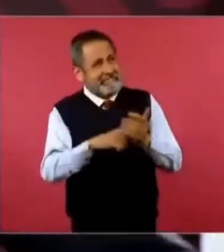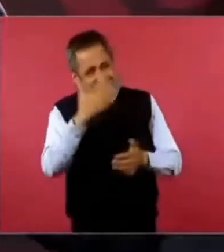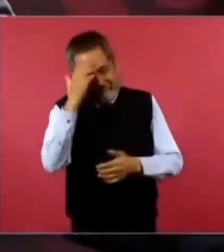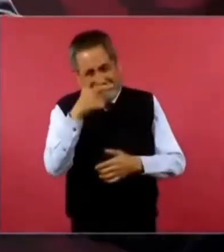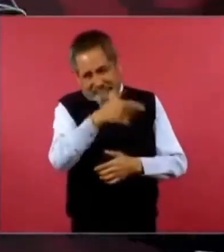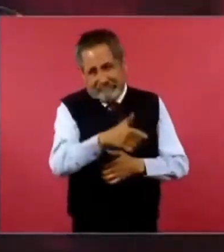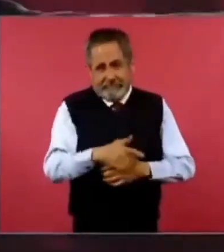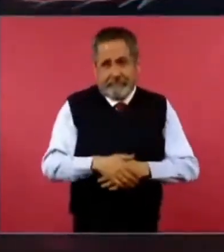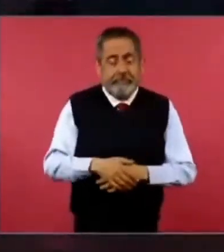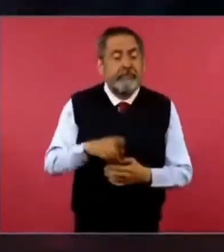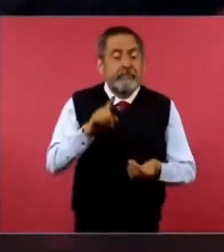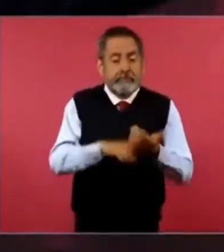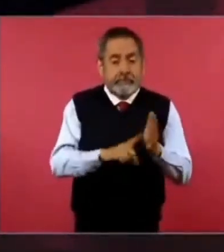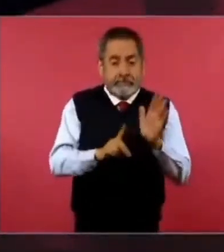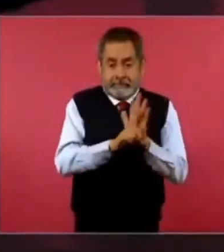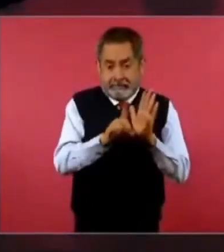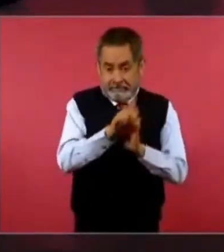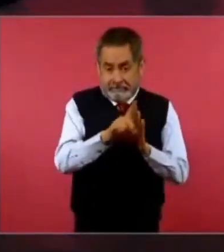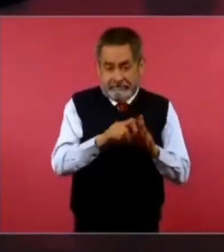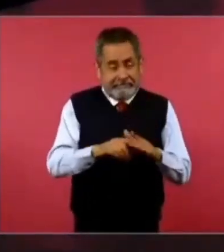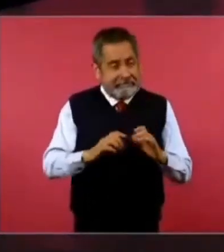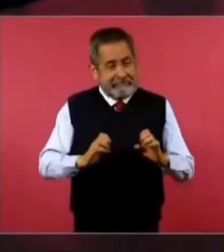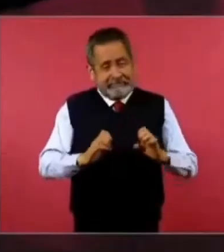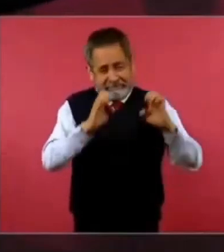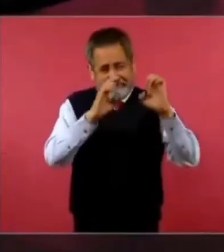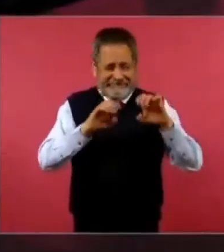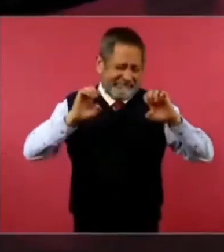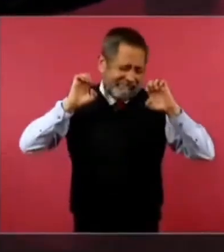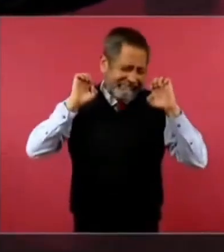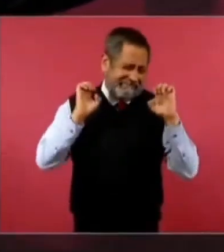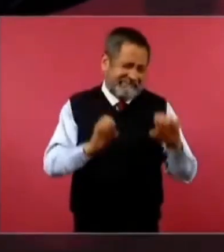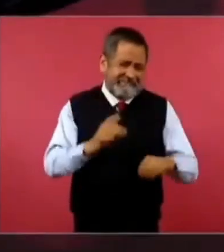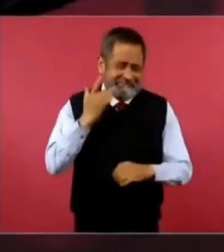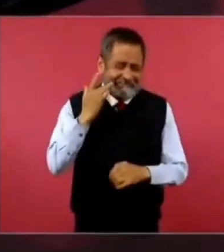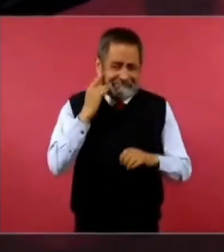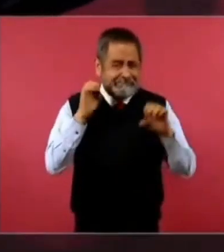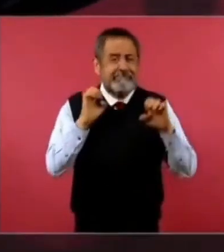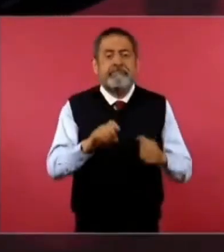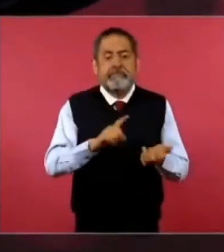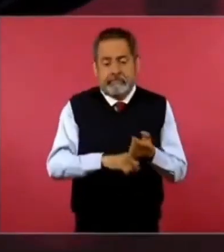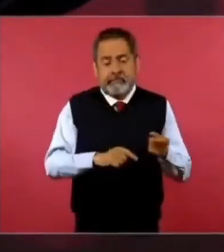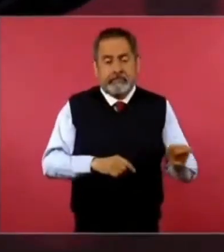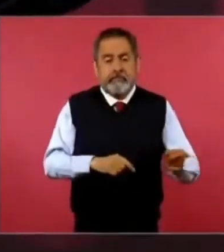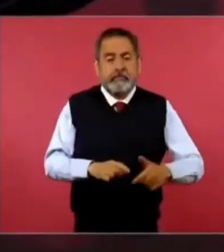Hay unos departamentos ahí de lujo,